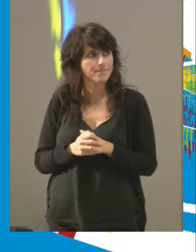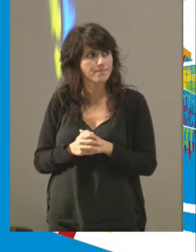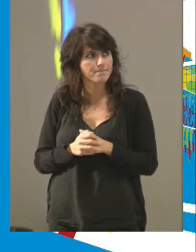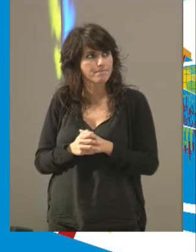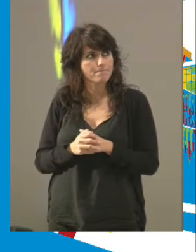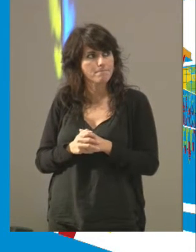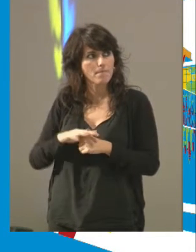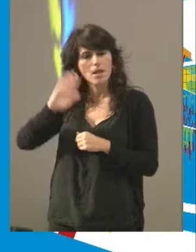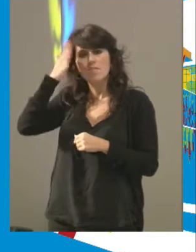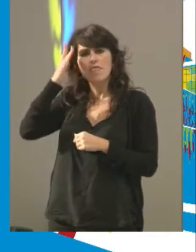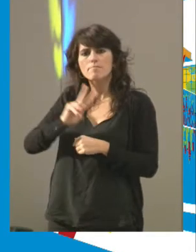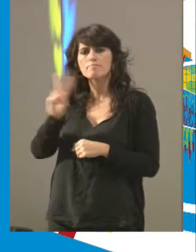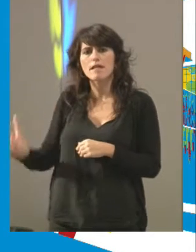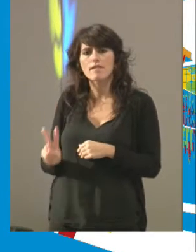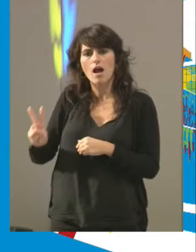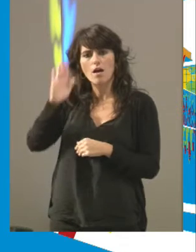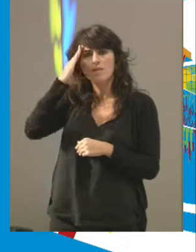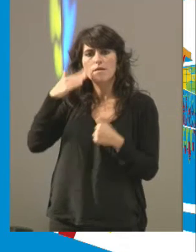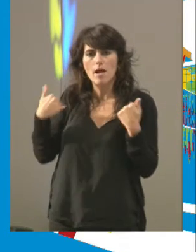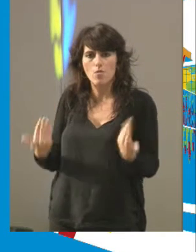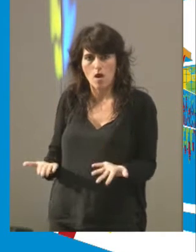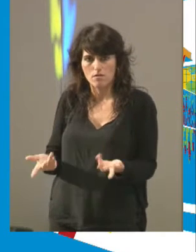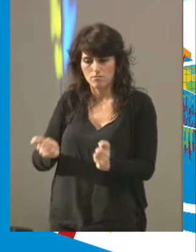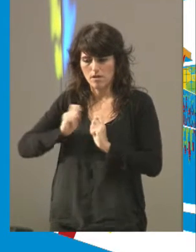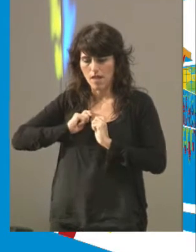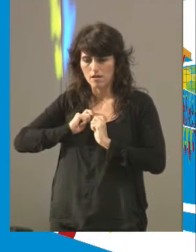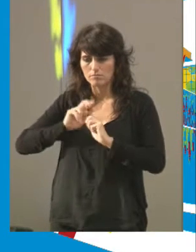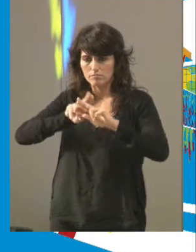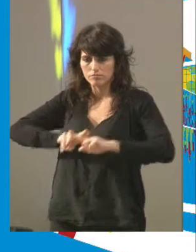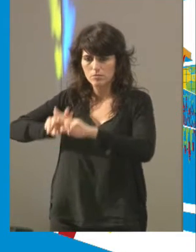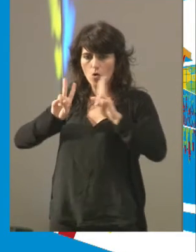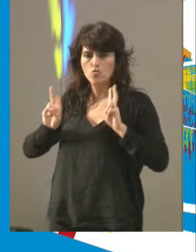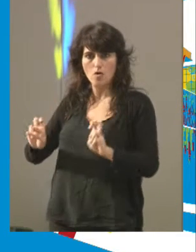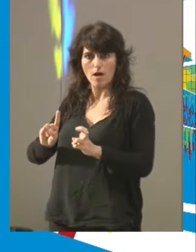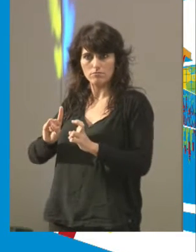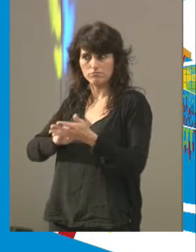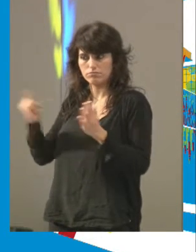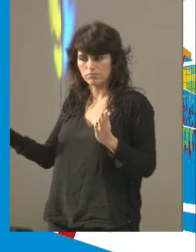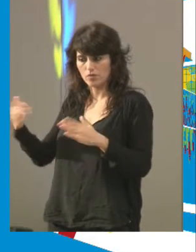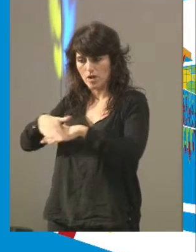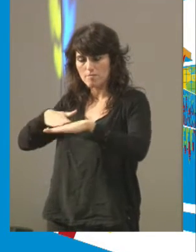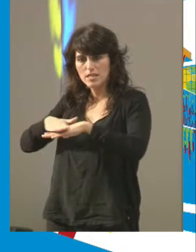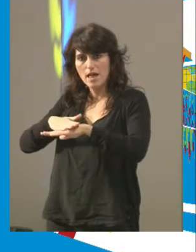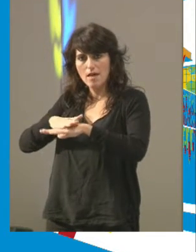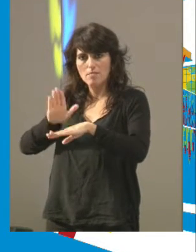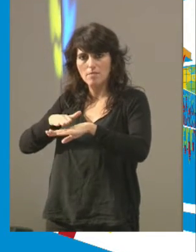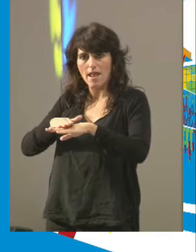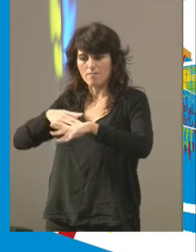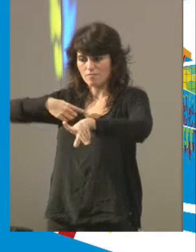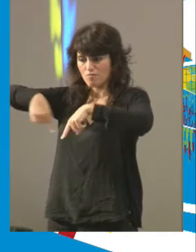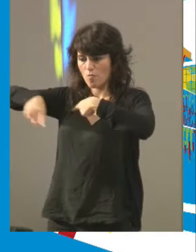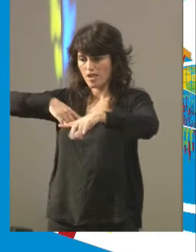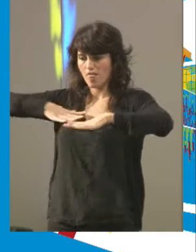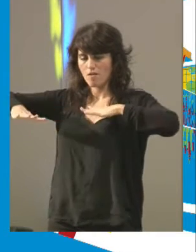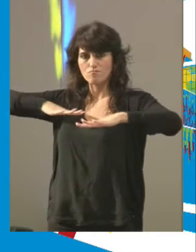¿Cuál era la principal ventaja que nos suponía el explorar una nueva fórmula basada a obtener esos flujos de